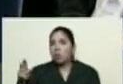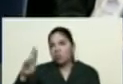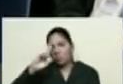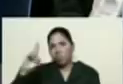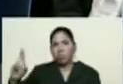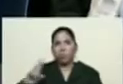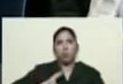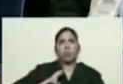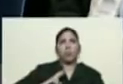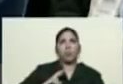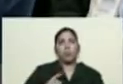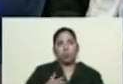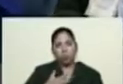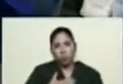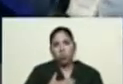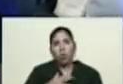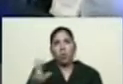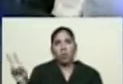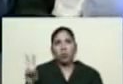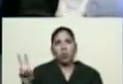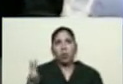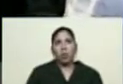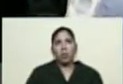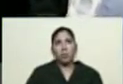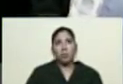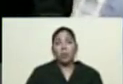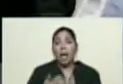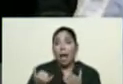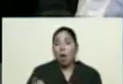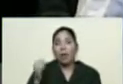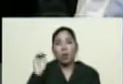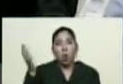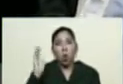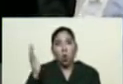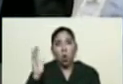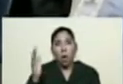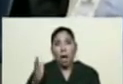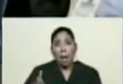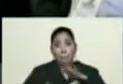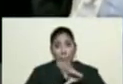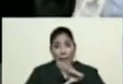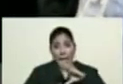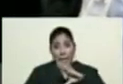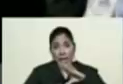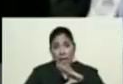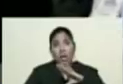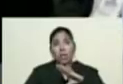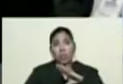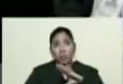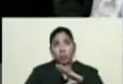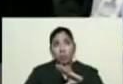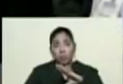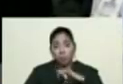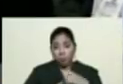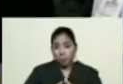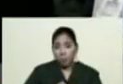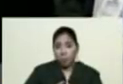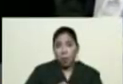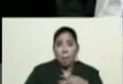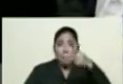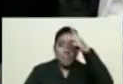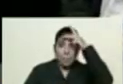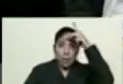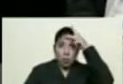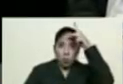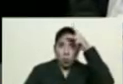gobernante. Ahora viene la cumbre de las Américas y el gobierno del señor Kuczynski, que